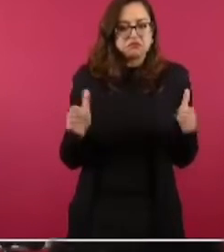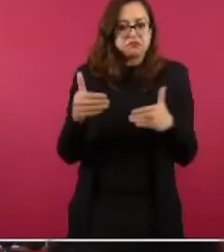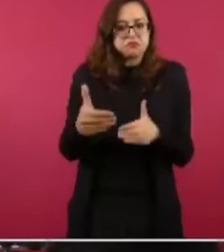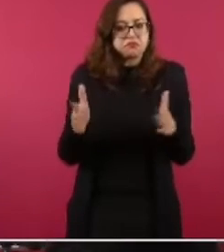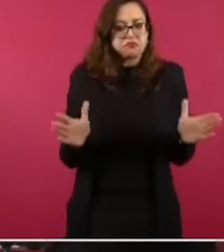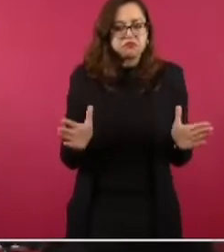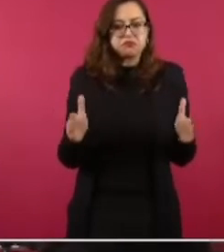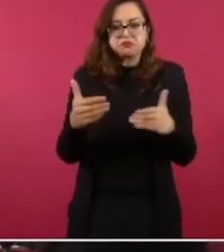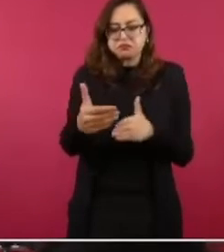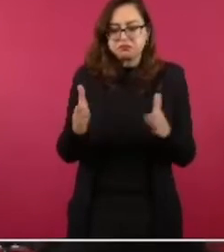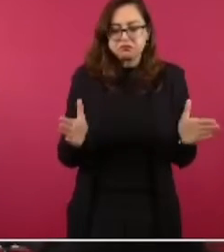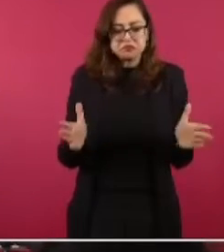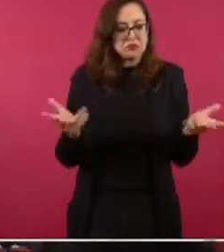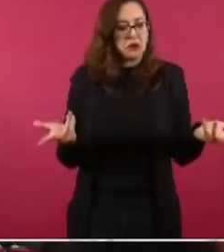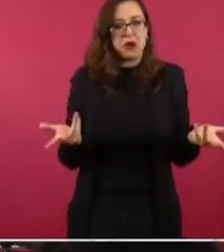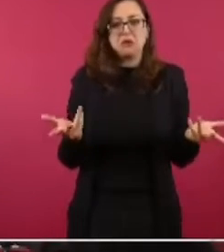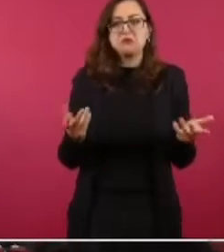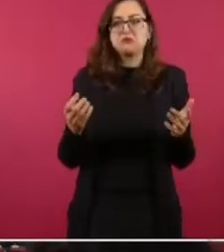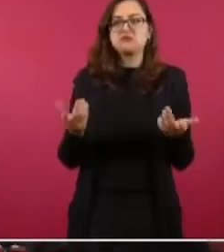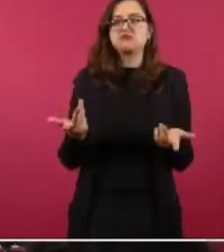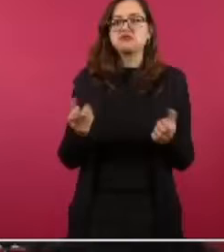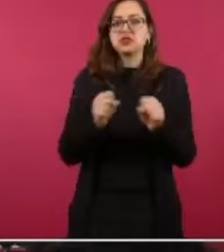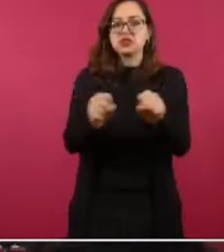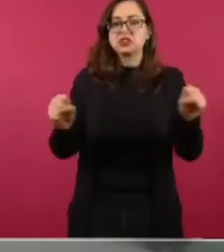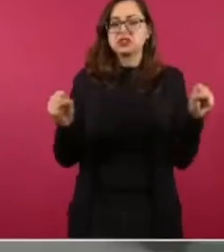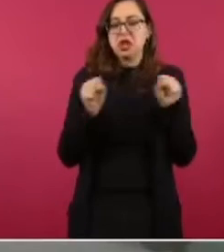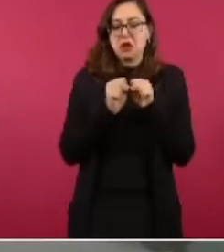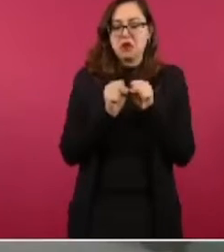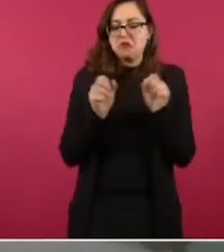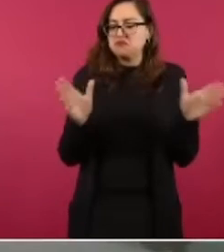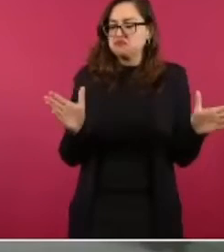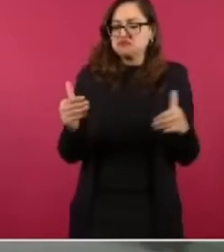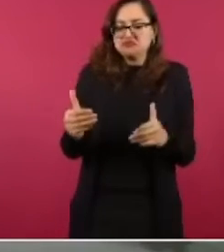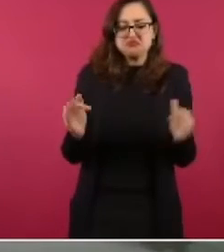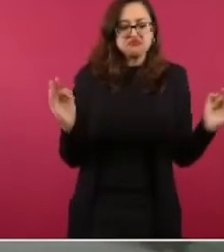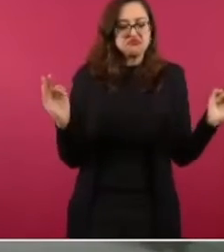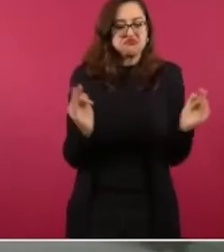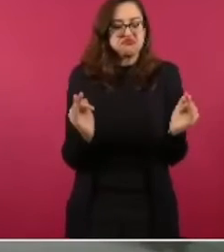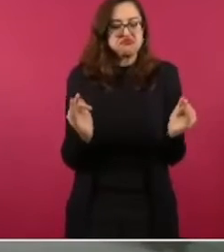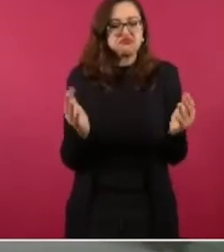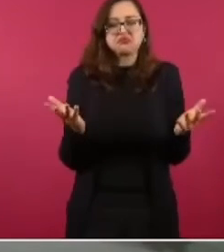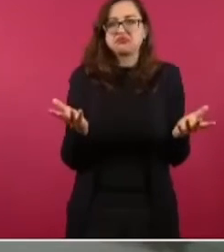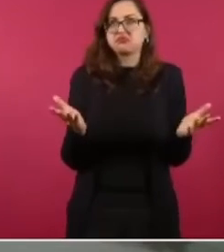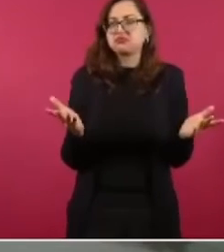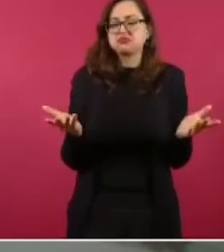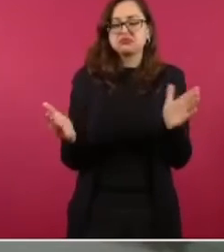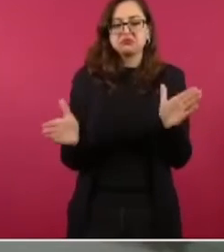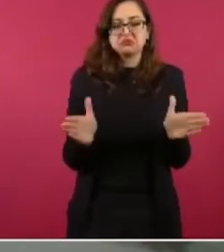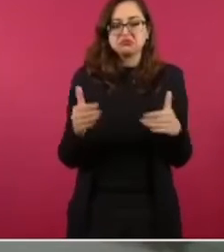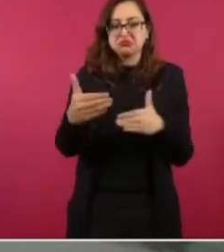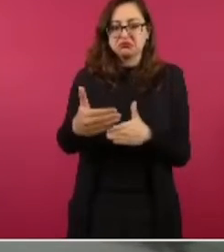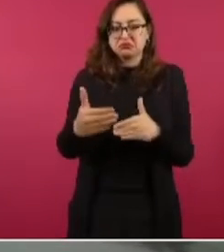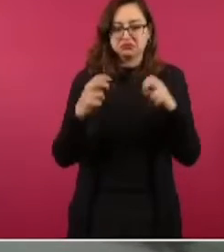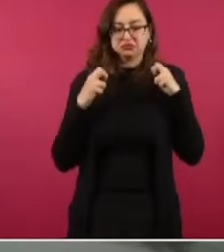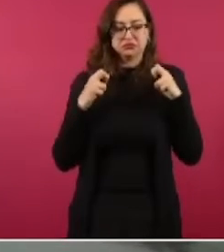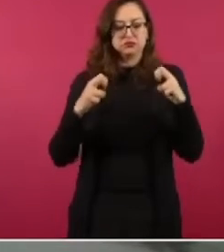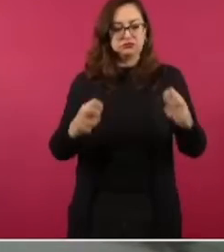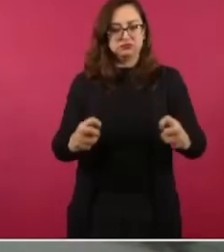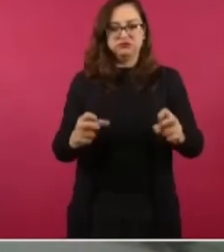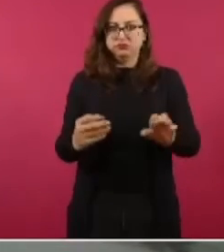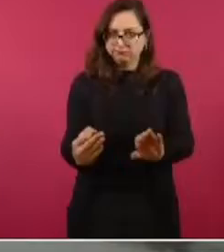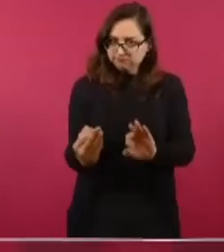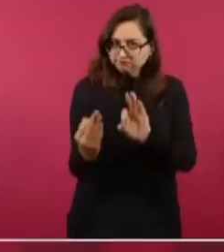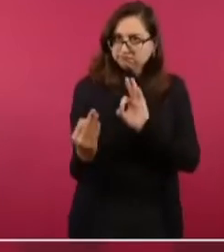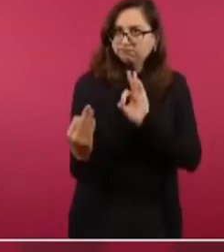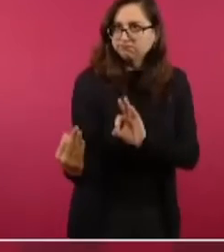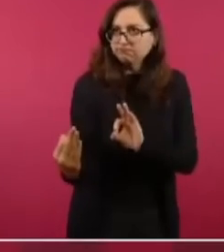de donde están ustedes, no sé, acá, es todo. Y así